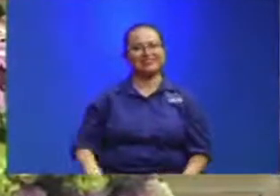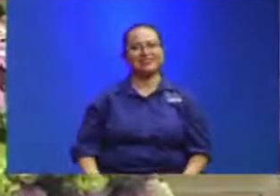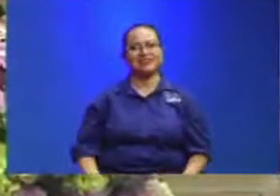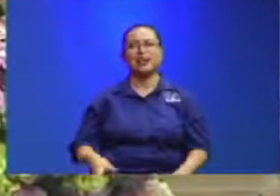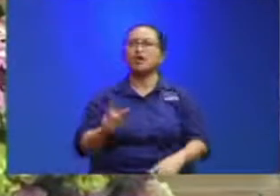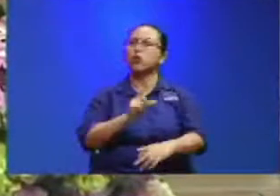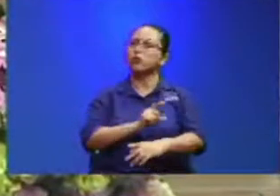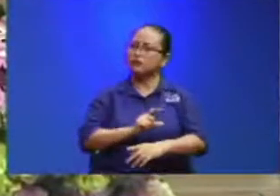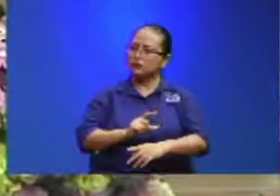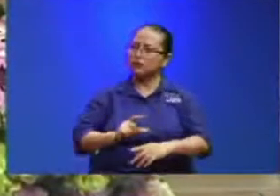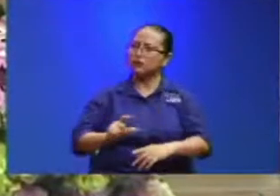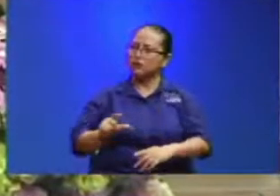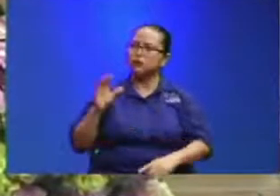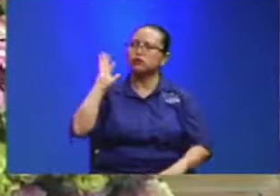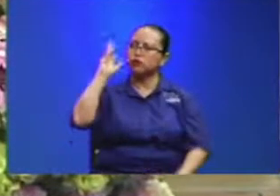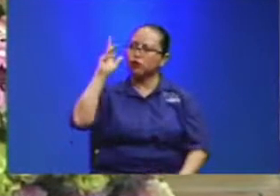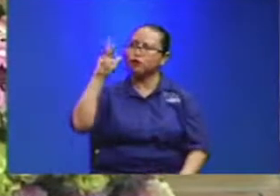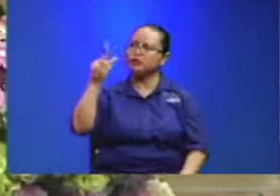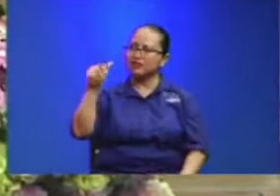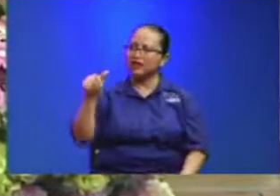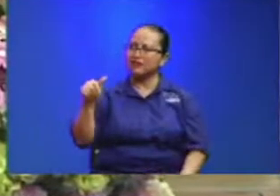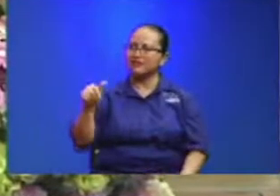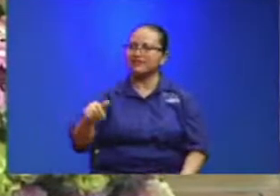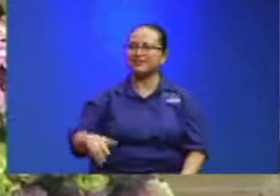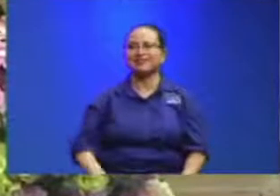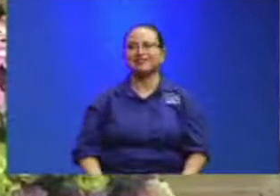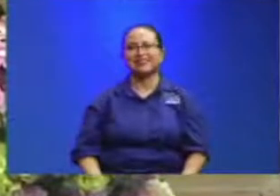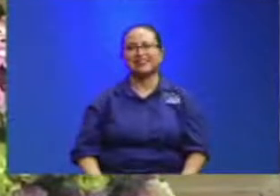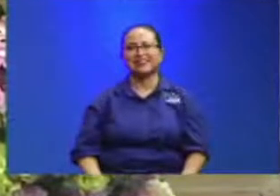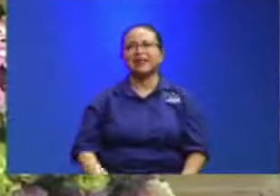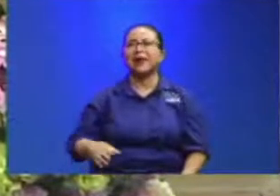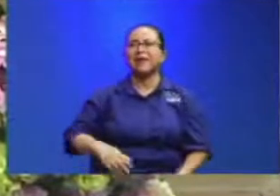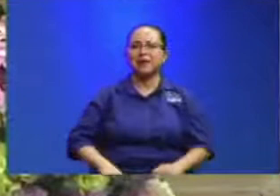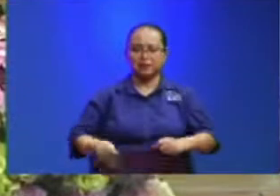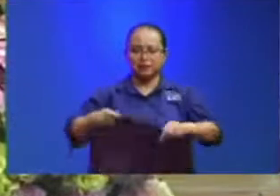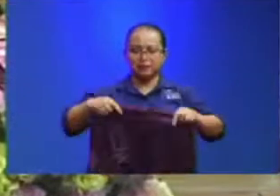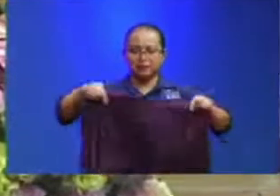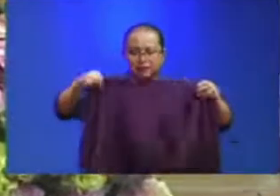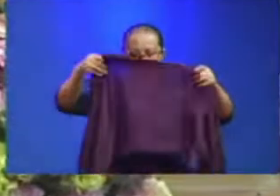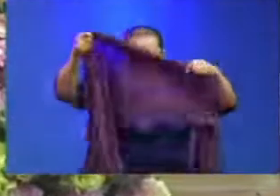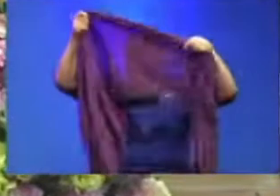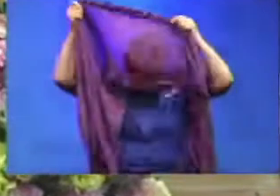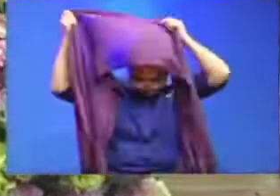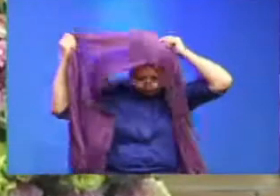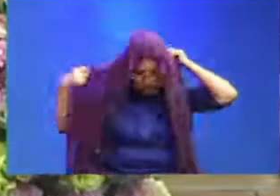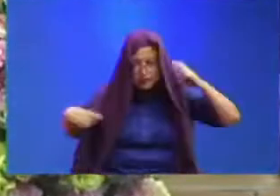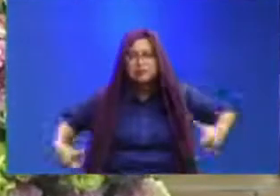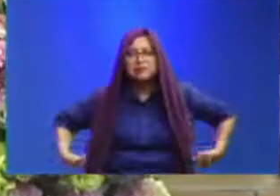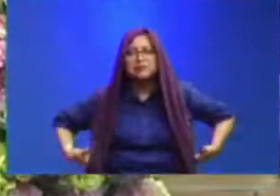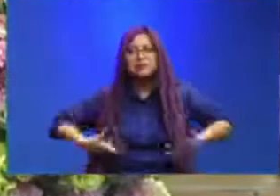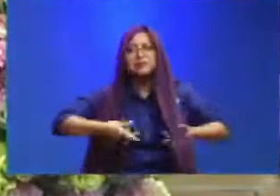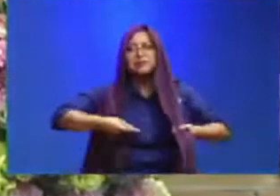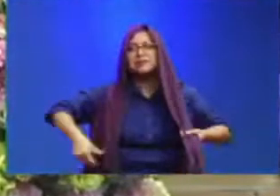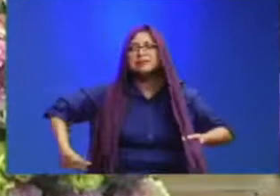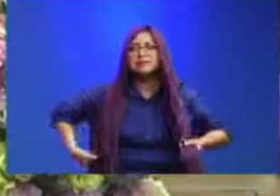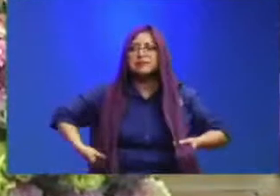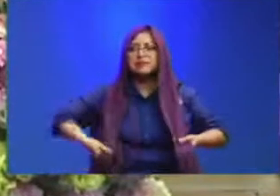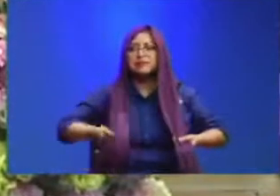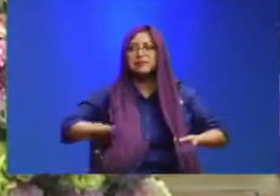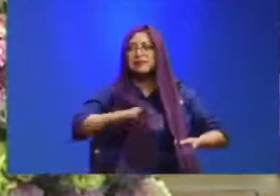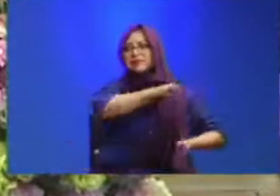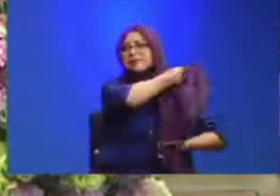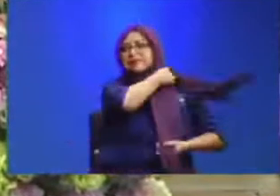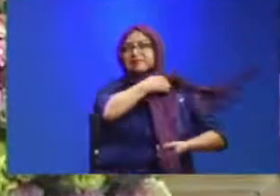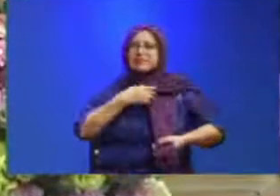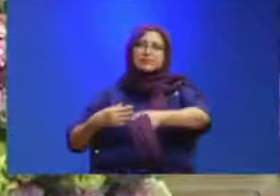seguirla recibiendo día con día era padre en el nombre jesús te damos gracias señor por este